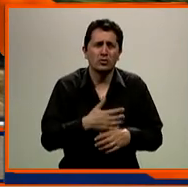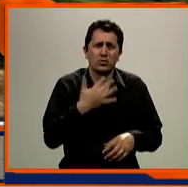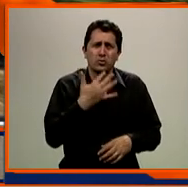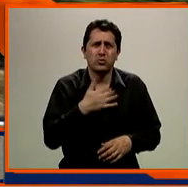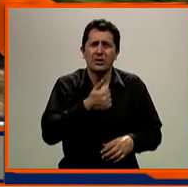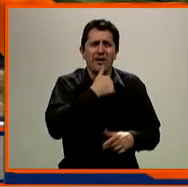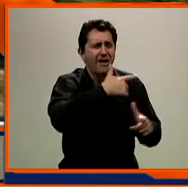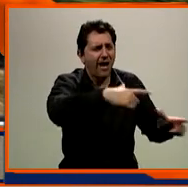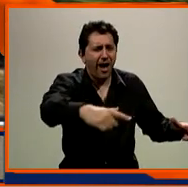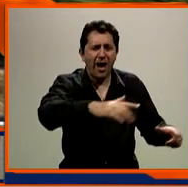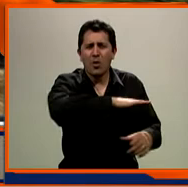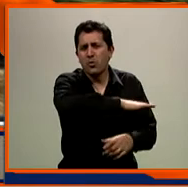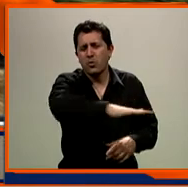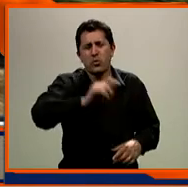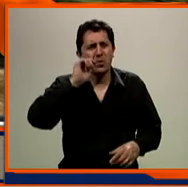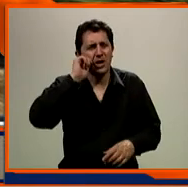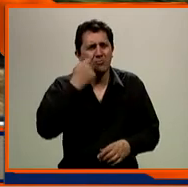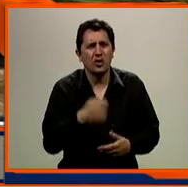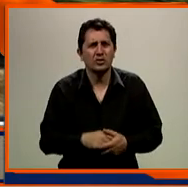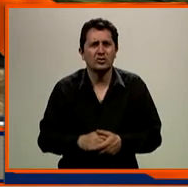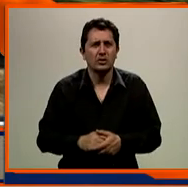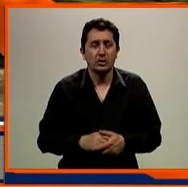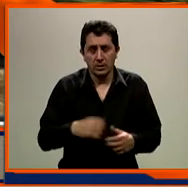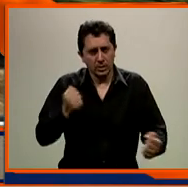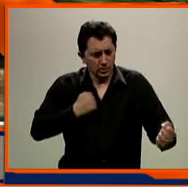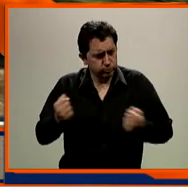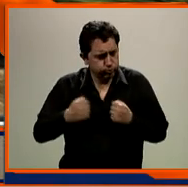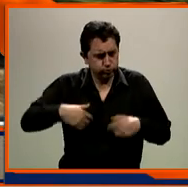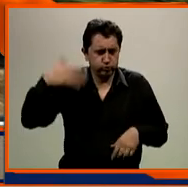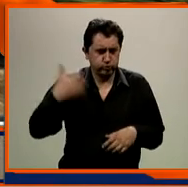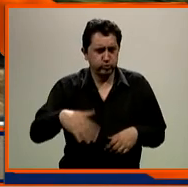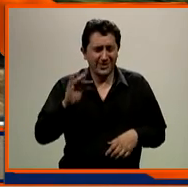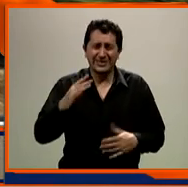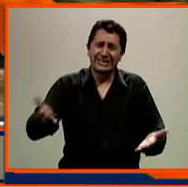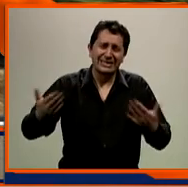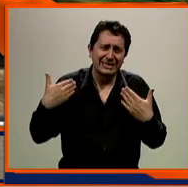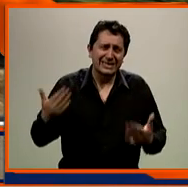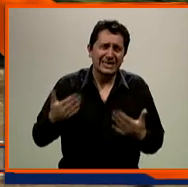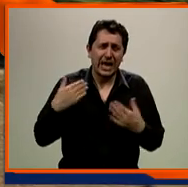Lago, la orilla de la costanera, hermoso. Fue muy duro porque el calor y